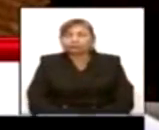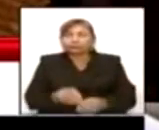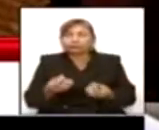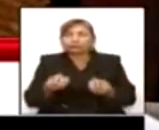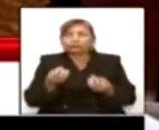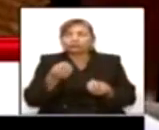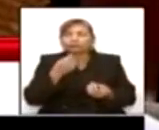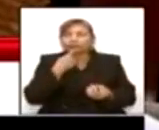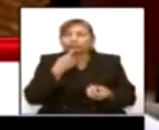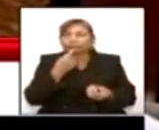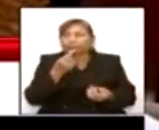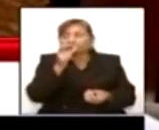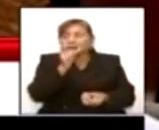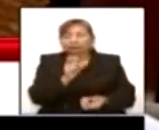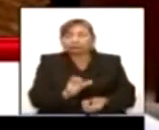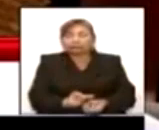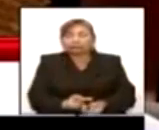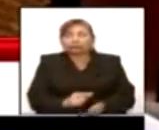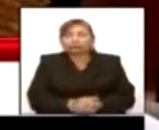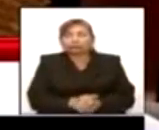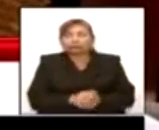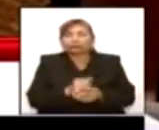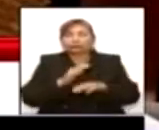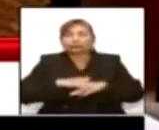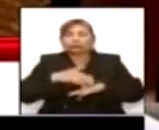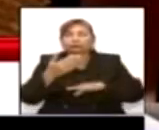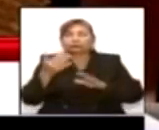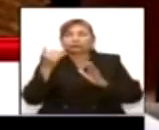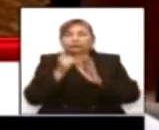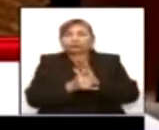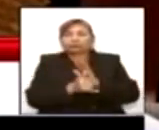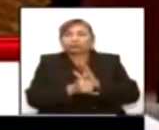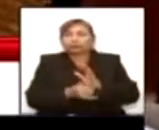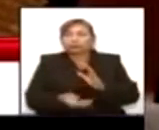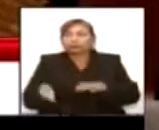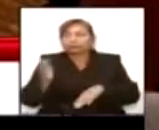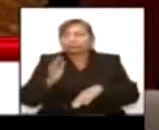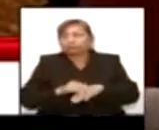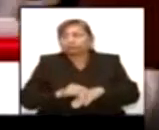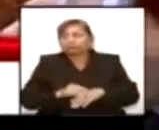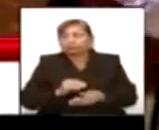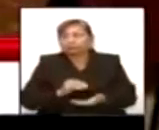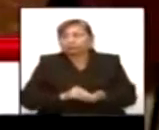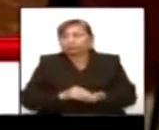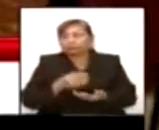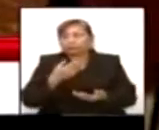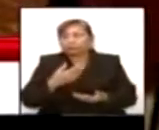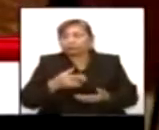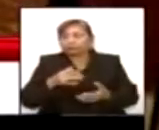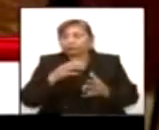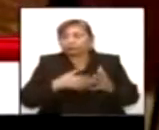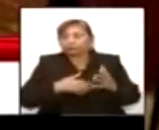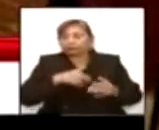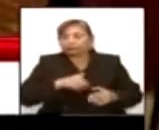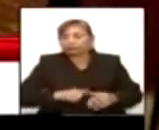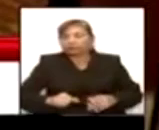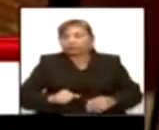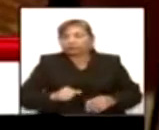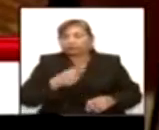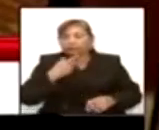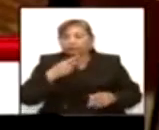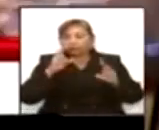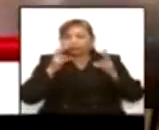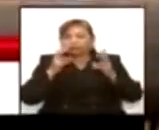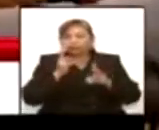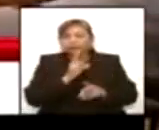cómo queda ese ser humano después de la violación y encima si se le practica un aborto. Creo que es un